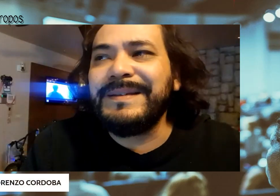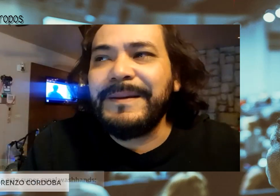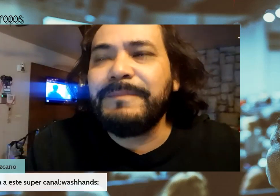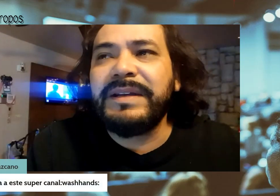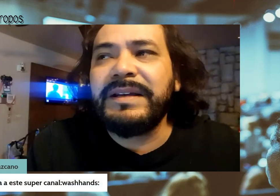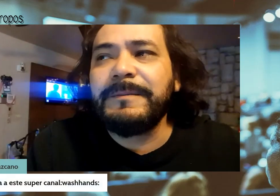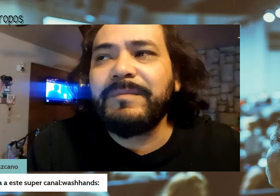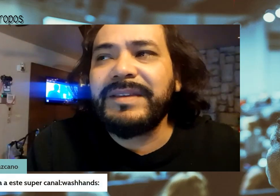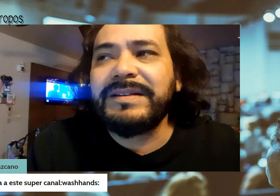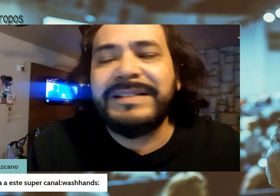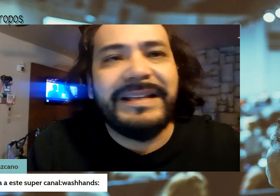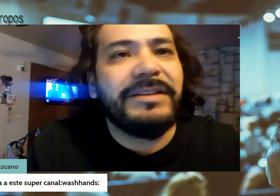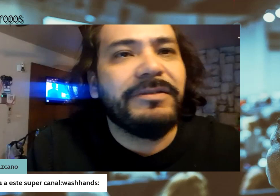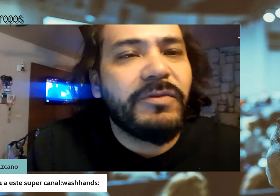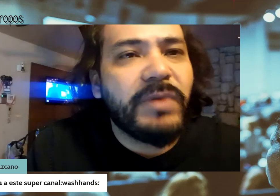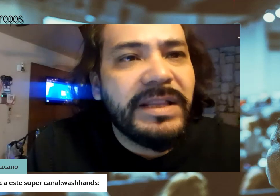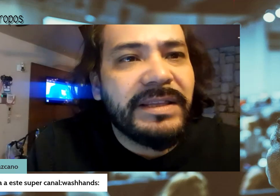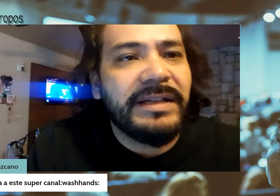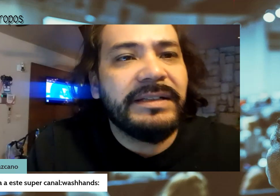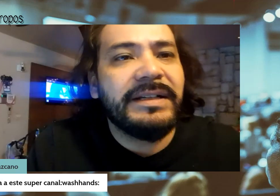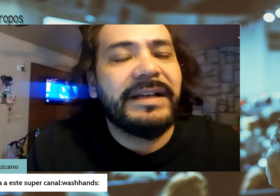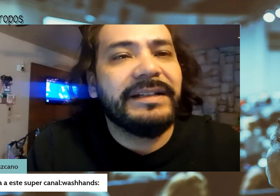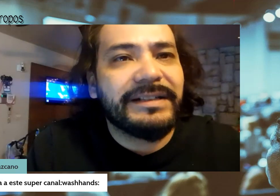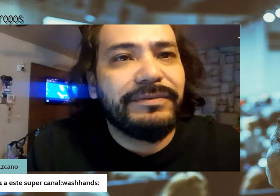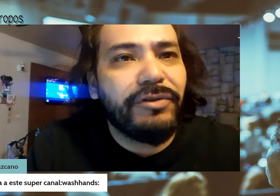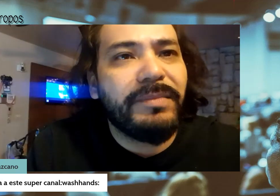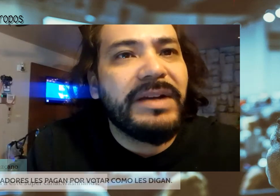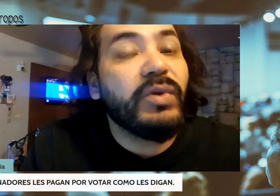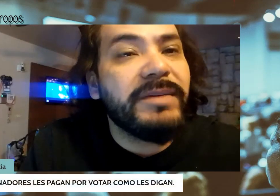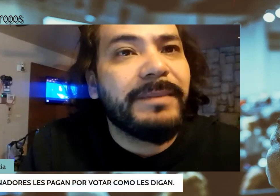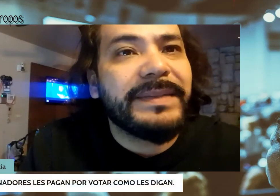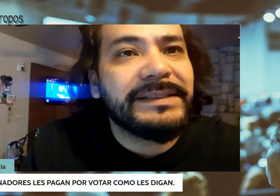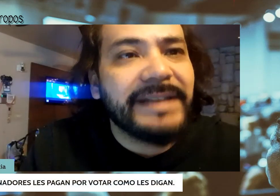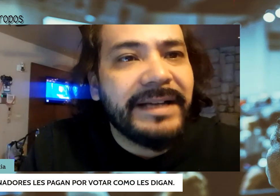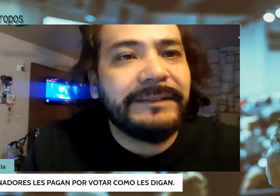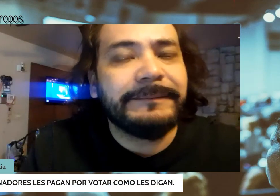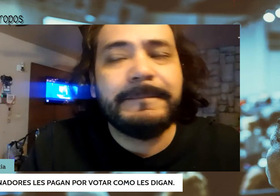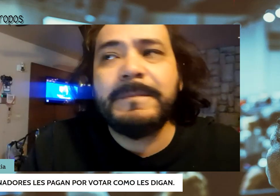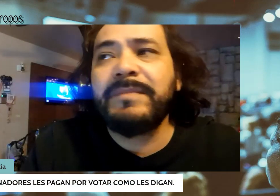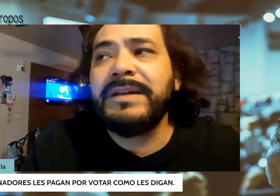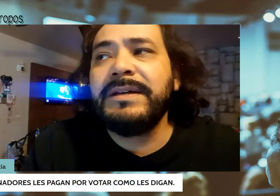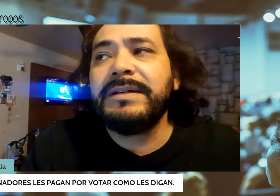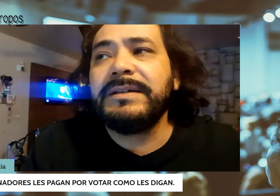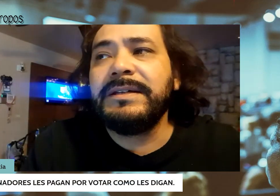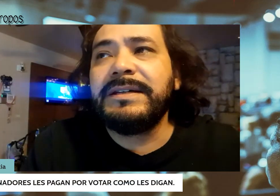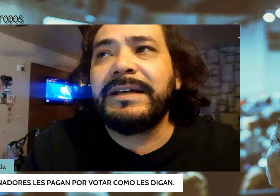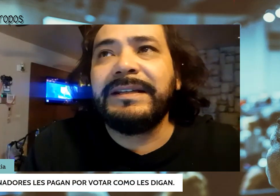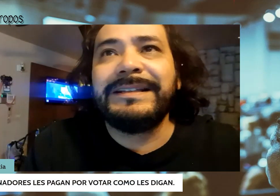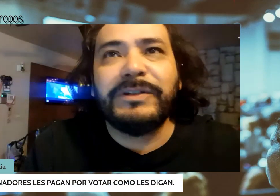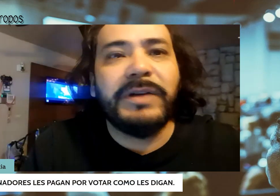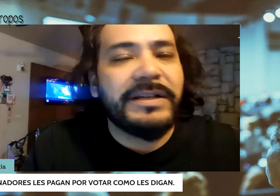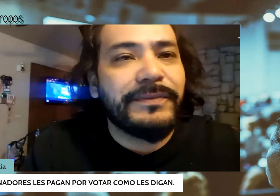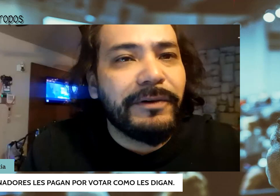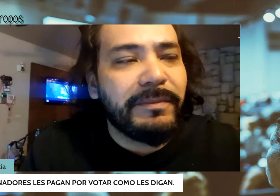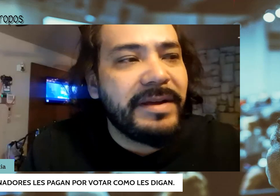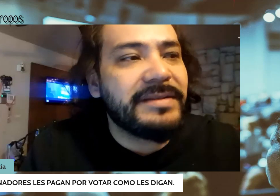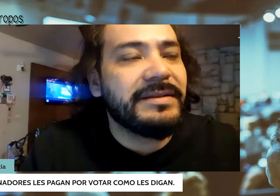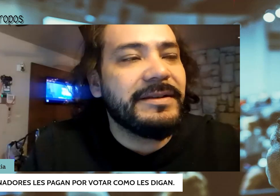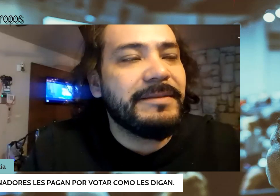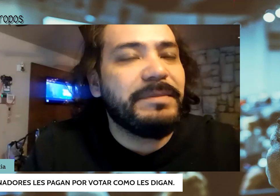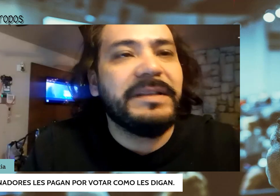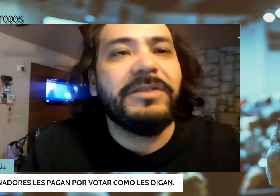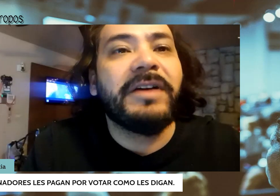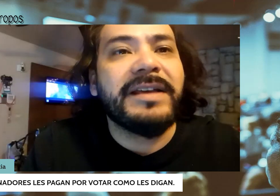presidente siempre se dio cuenta que la reforma no iba a pasar y que de todas